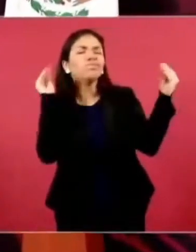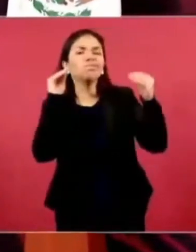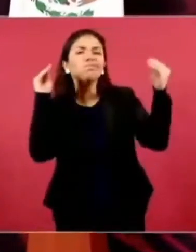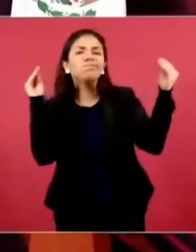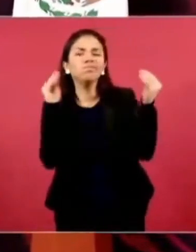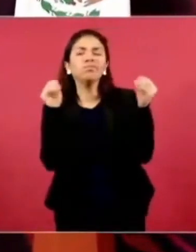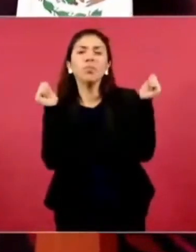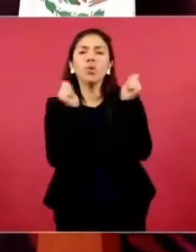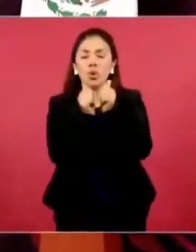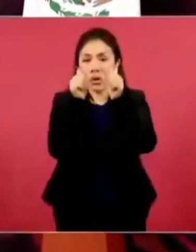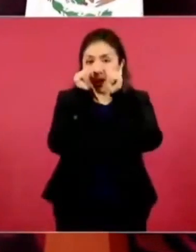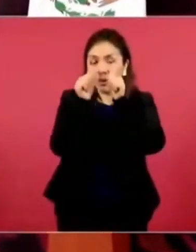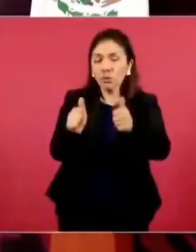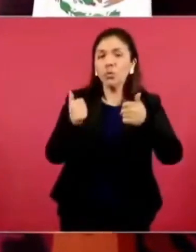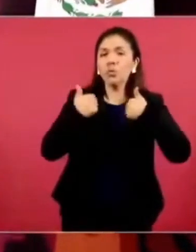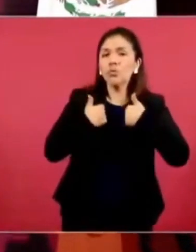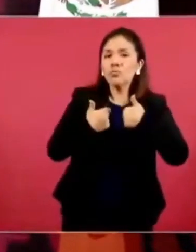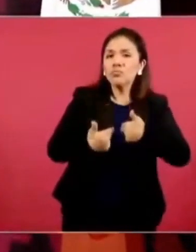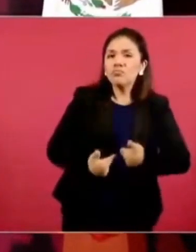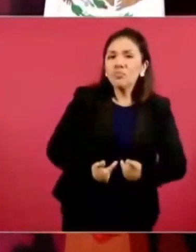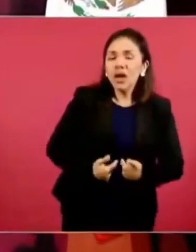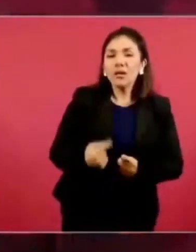humana